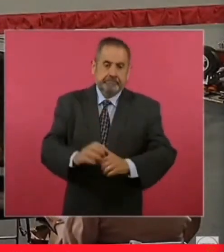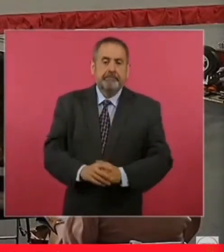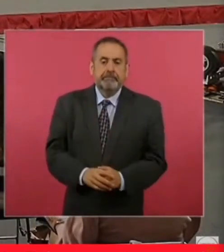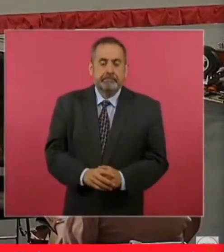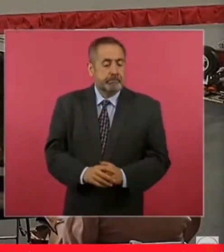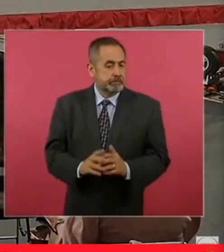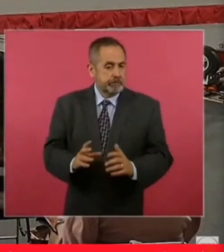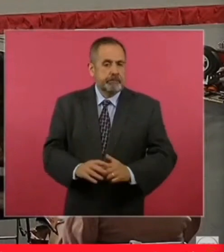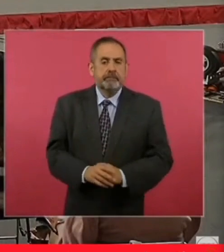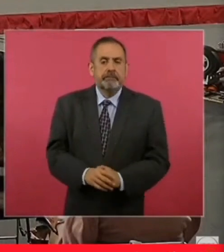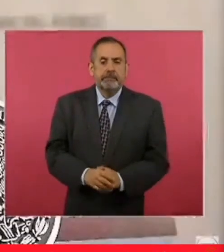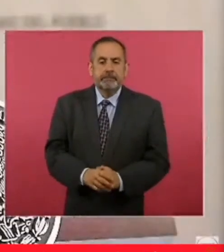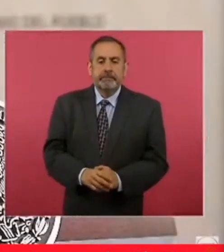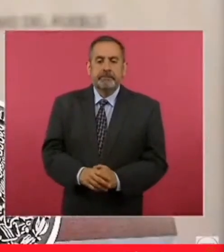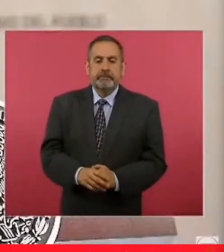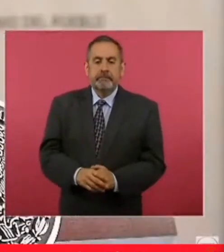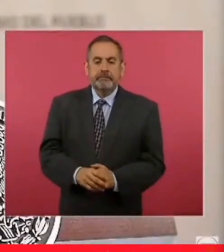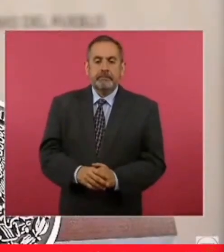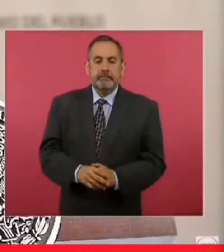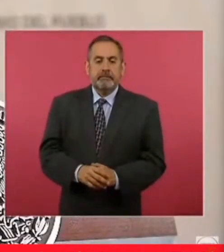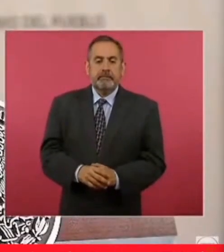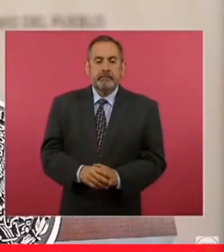Ahora bien,